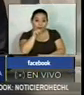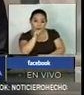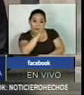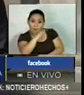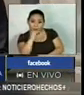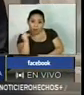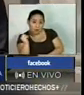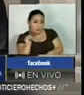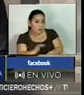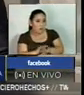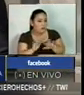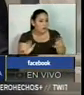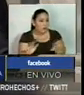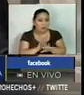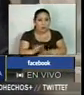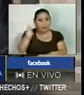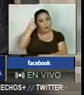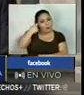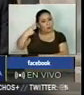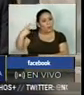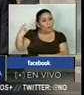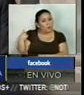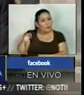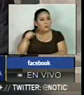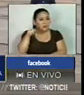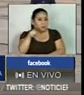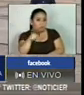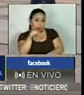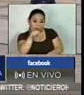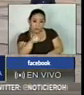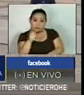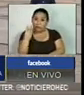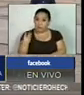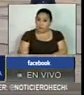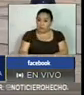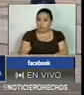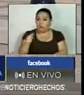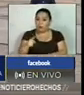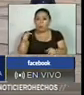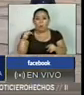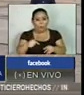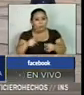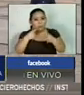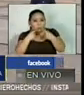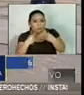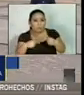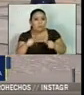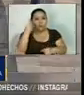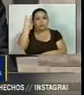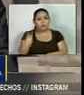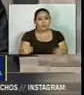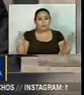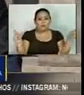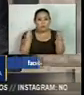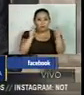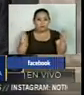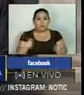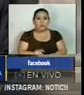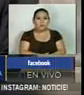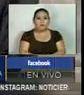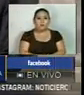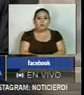país normalmente no conmemora o celebra muy poco el aniversario pero esta vez Berlín decidió declarar un feriado Si